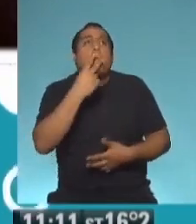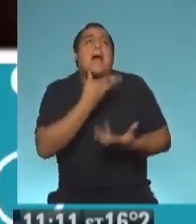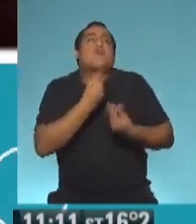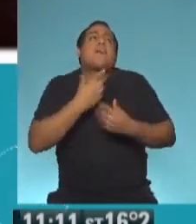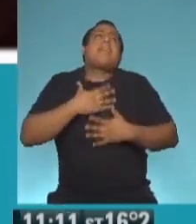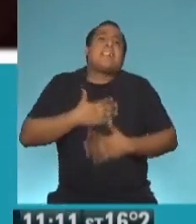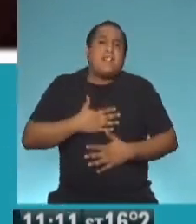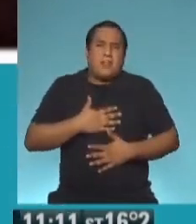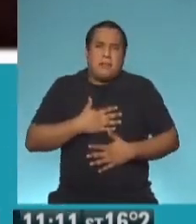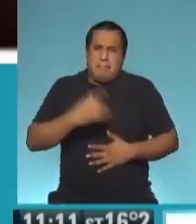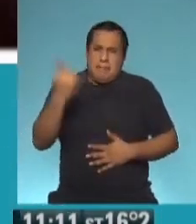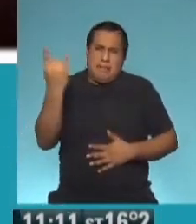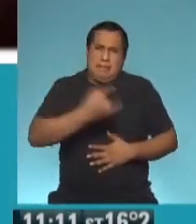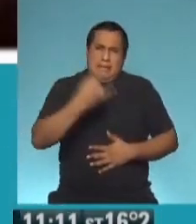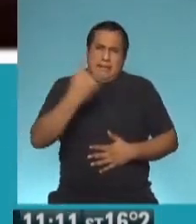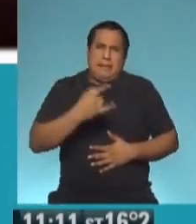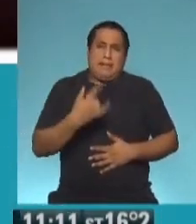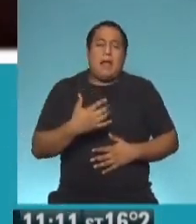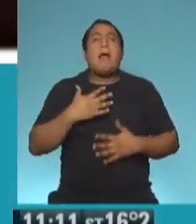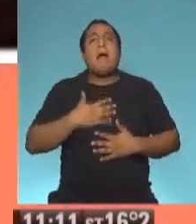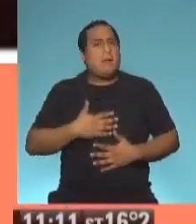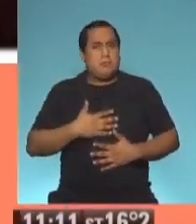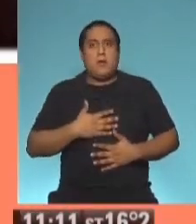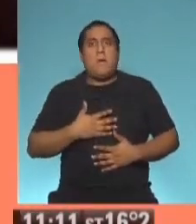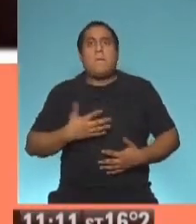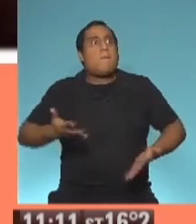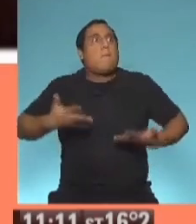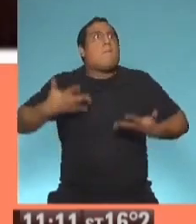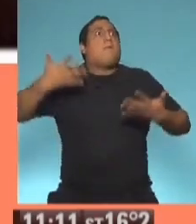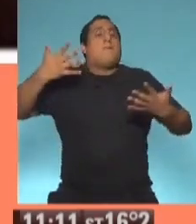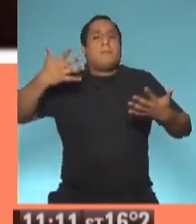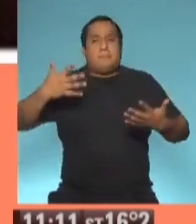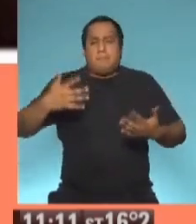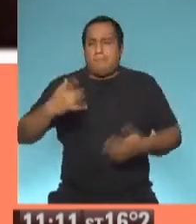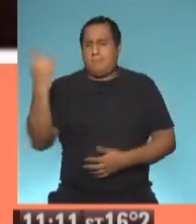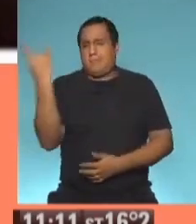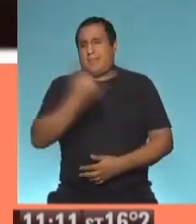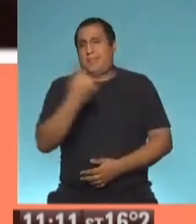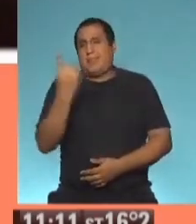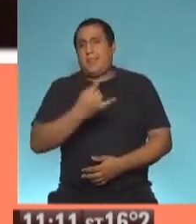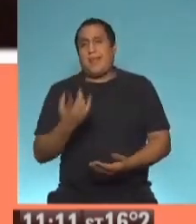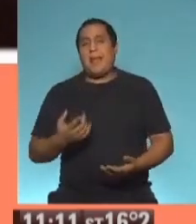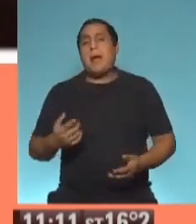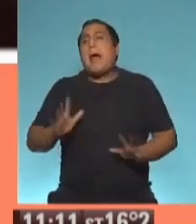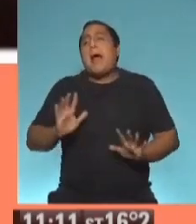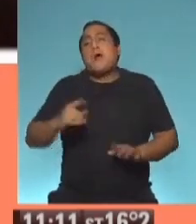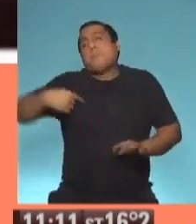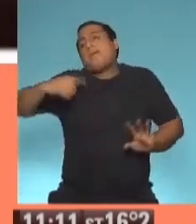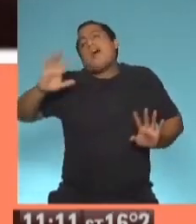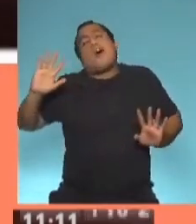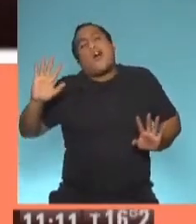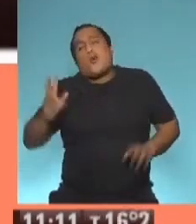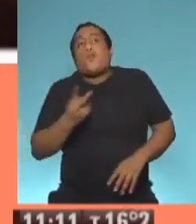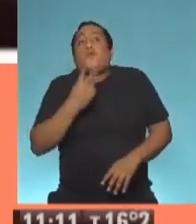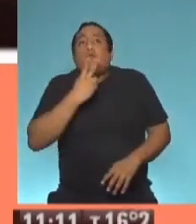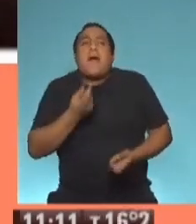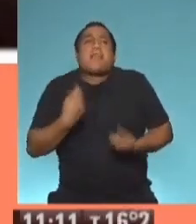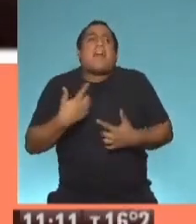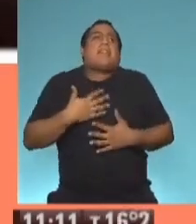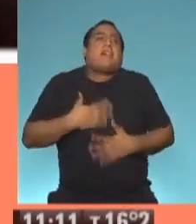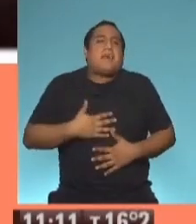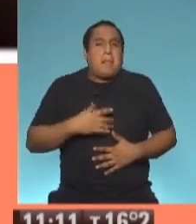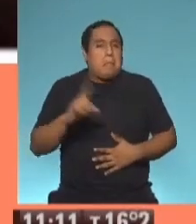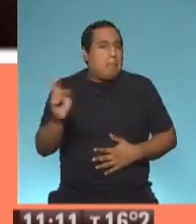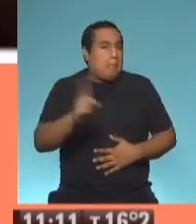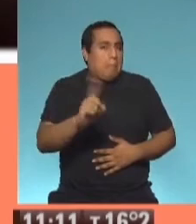mentira, el pucho es estimulante, no sedativo. Entonces, derribando mitos. No es una mentira, claro, no es una mentira que uno se quiera mentir